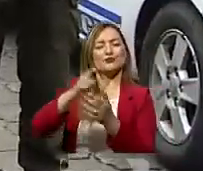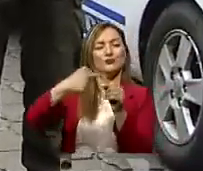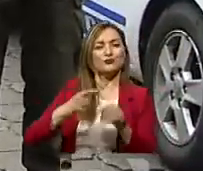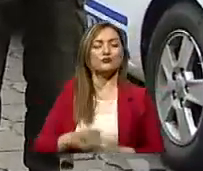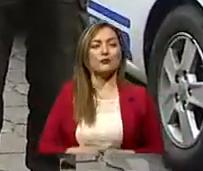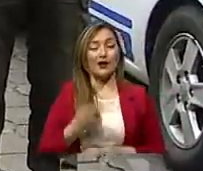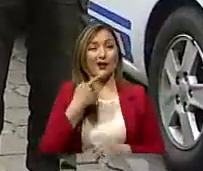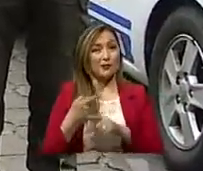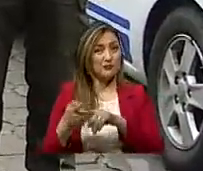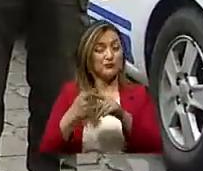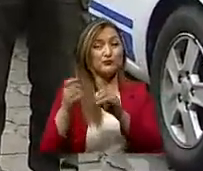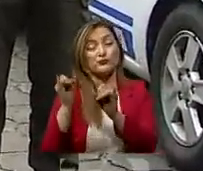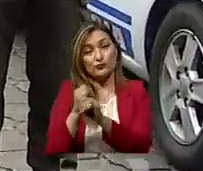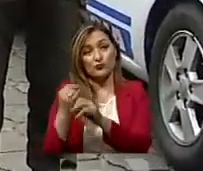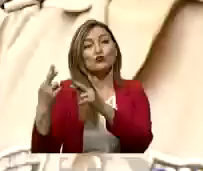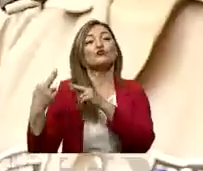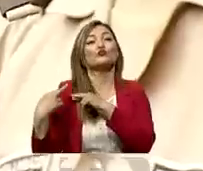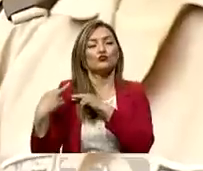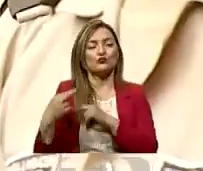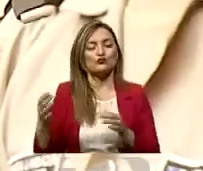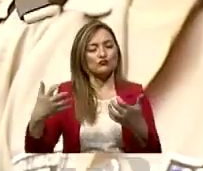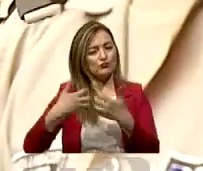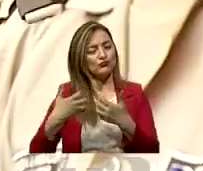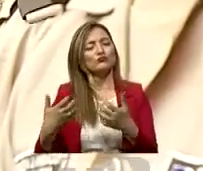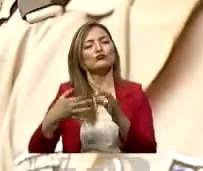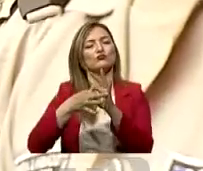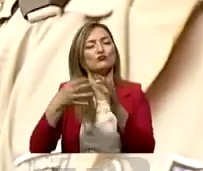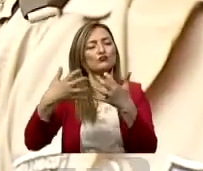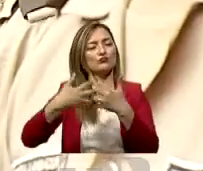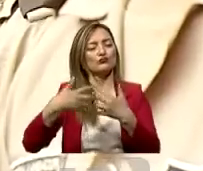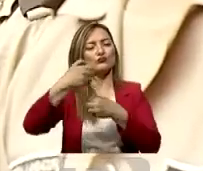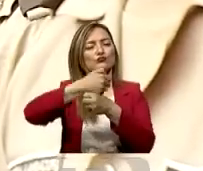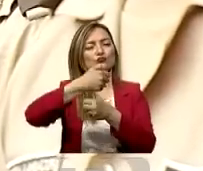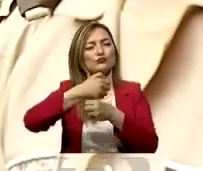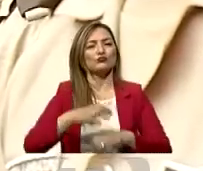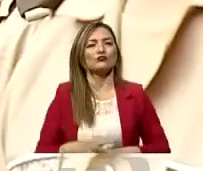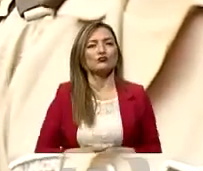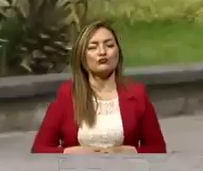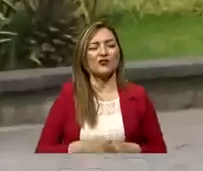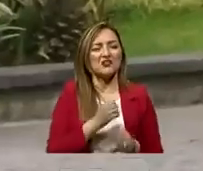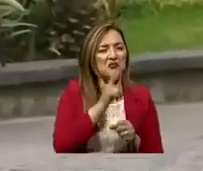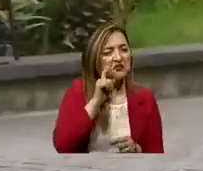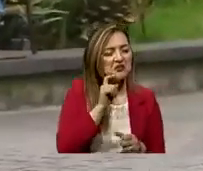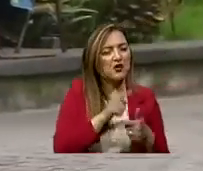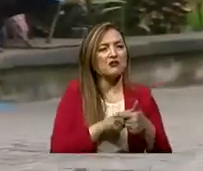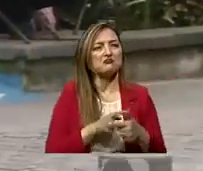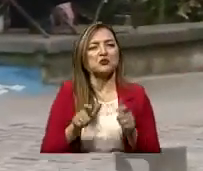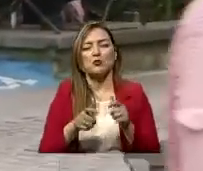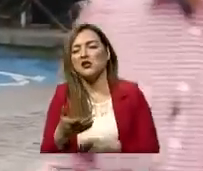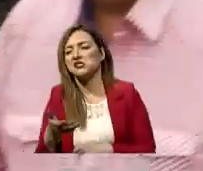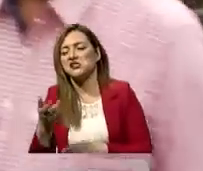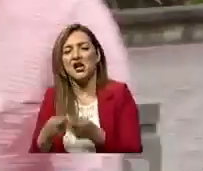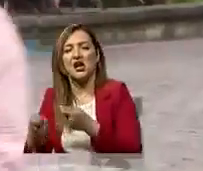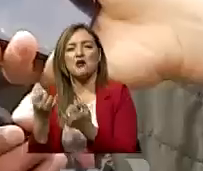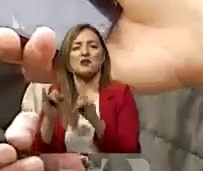instituciones encargadas de otras problemáticas que generan inseguridad, como el trabajo sexual, la mendicidad y el